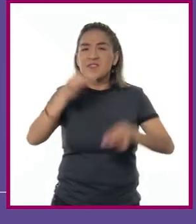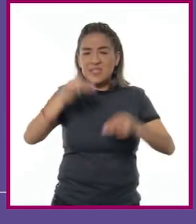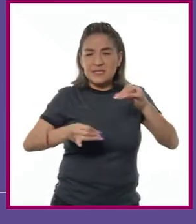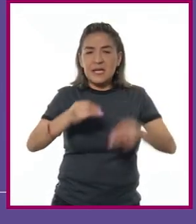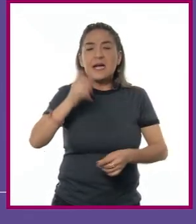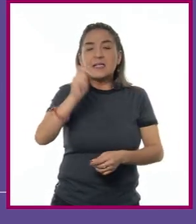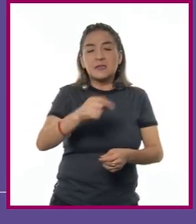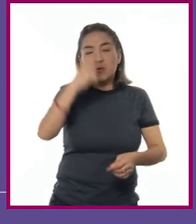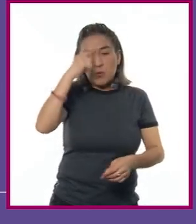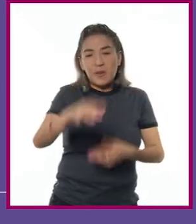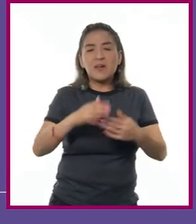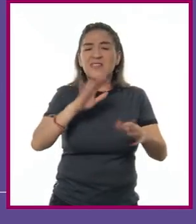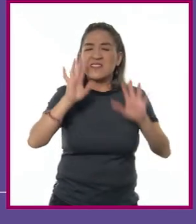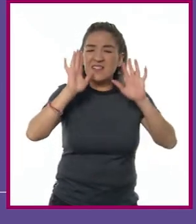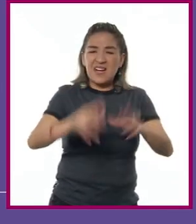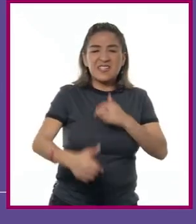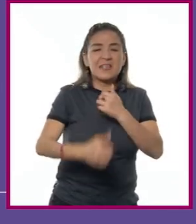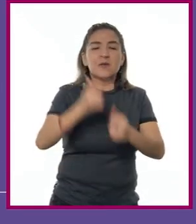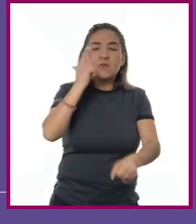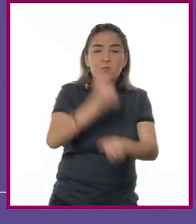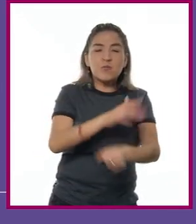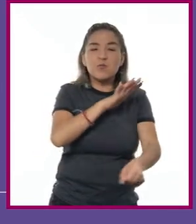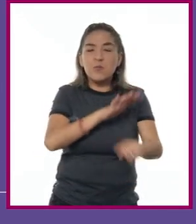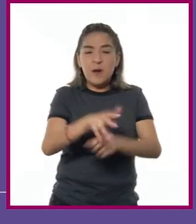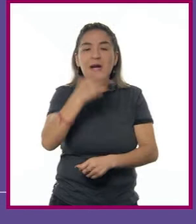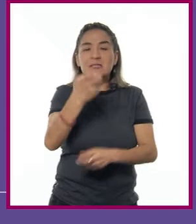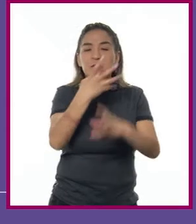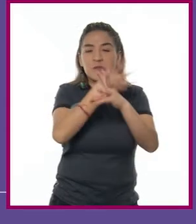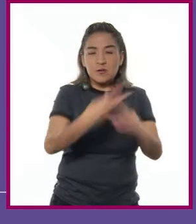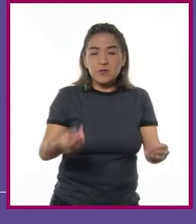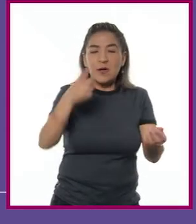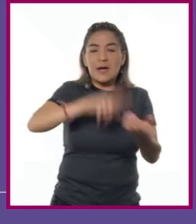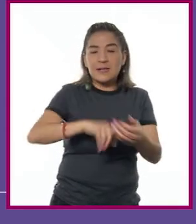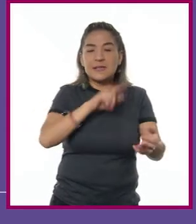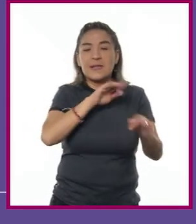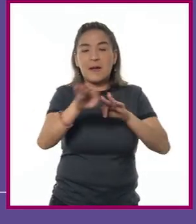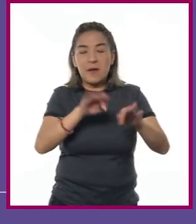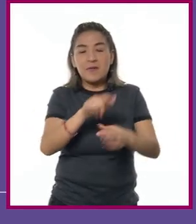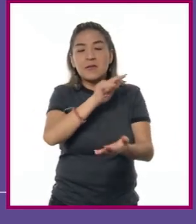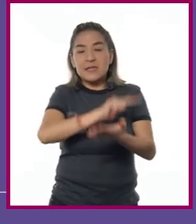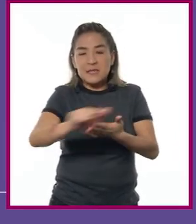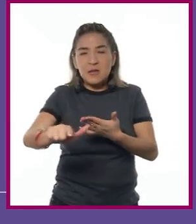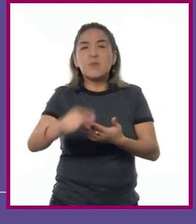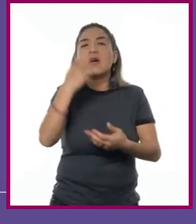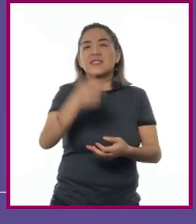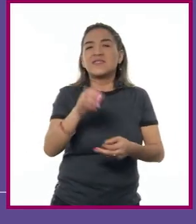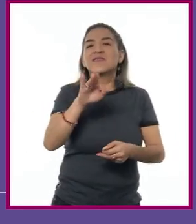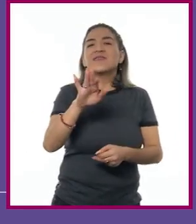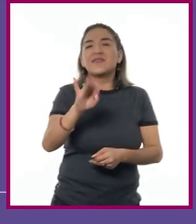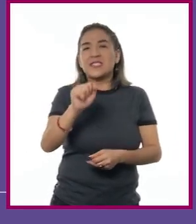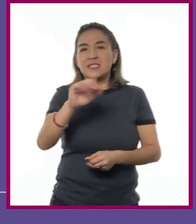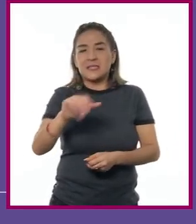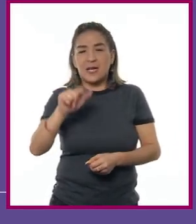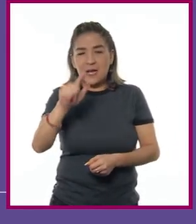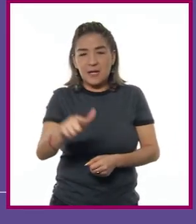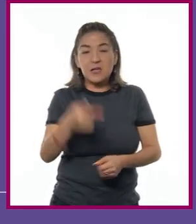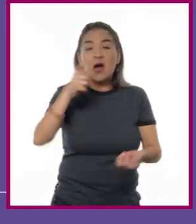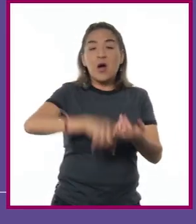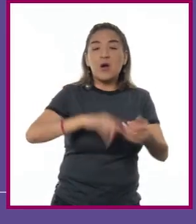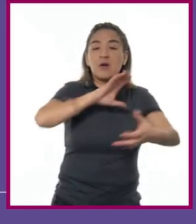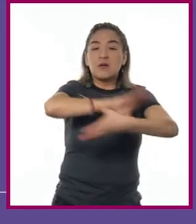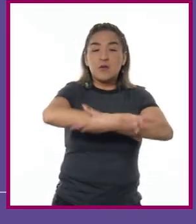soluciones a los desafíos en la transparencia fiscal y la participación pública. La Alianza para el Gobierno